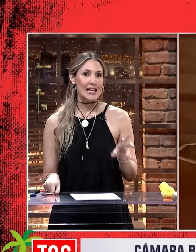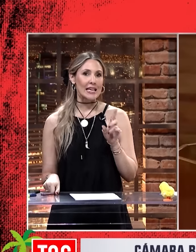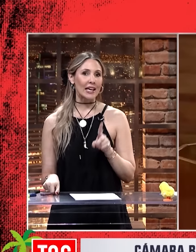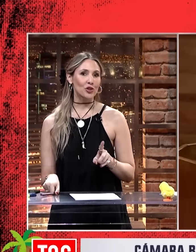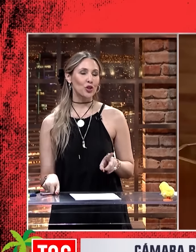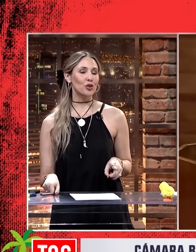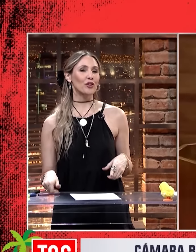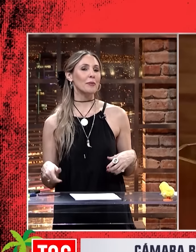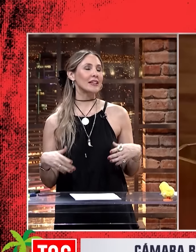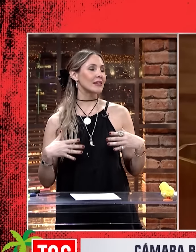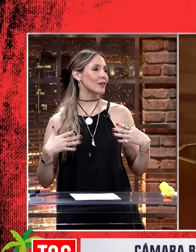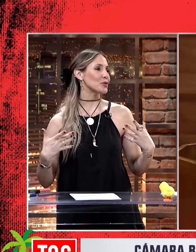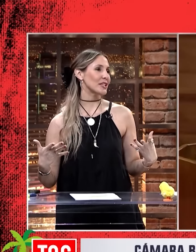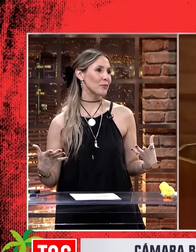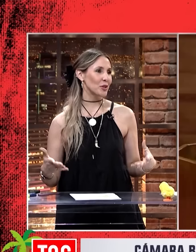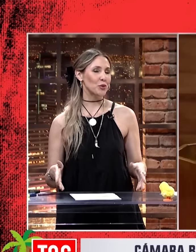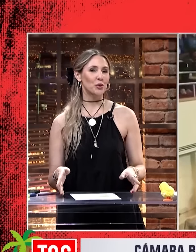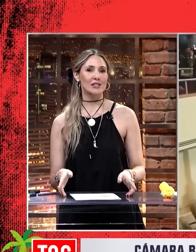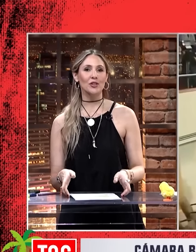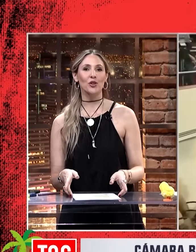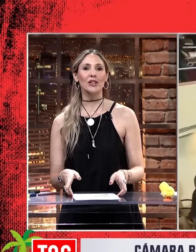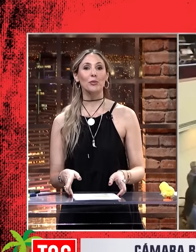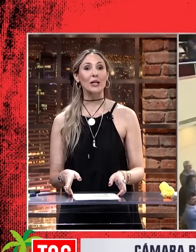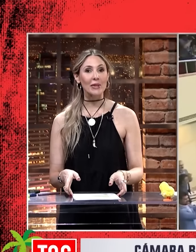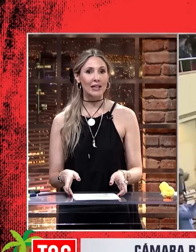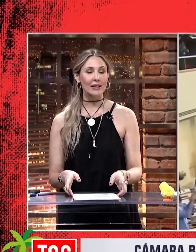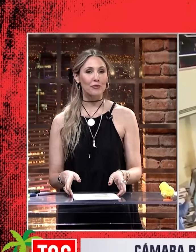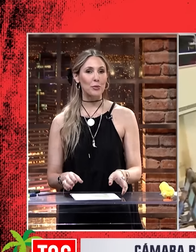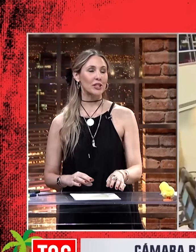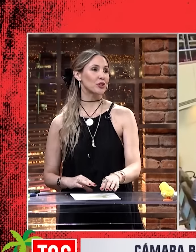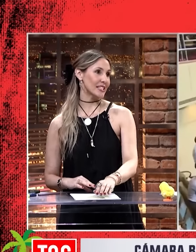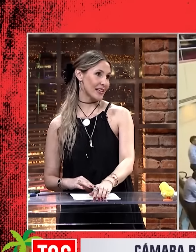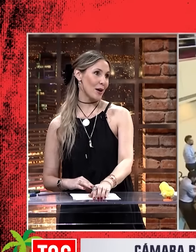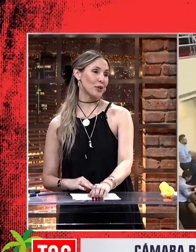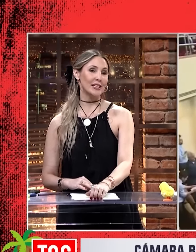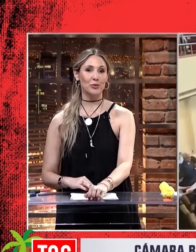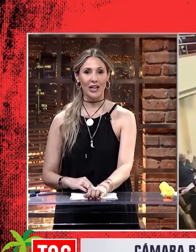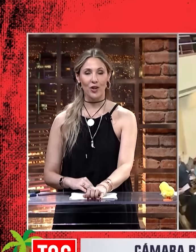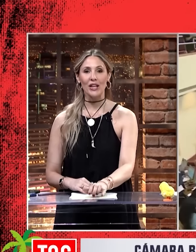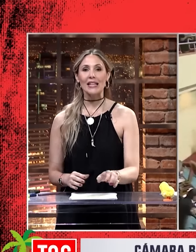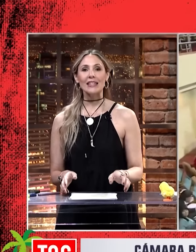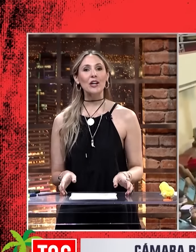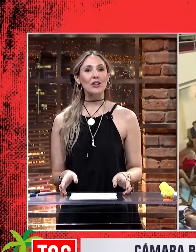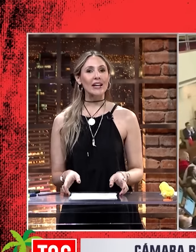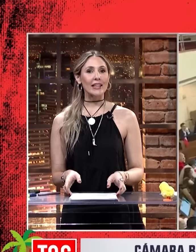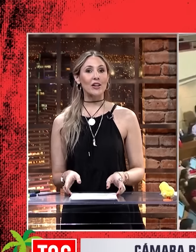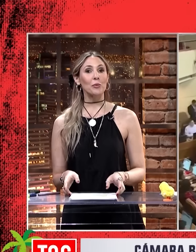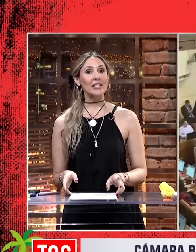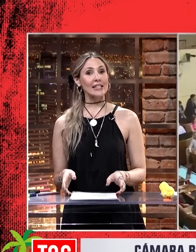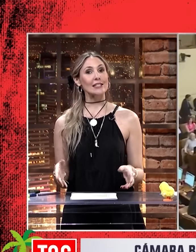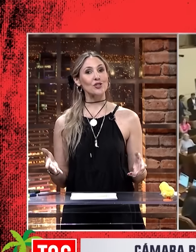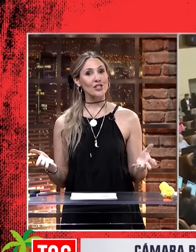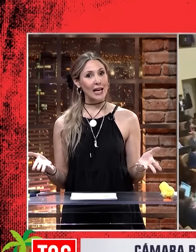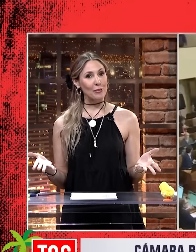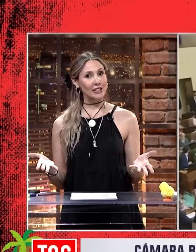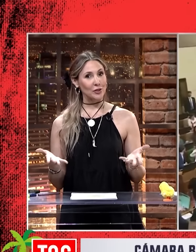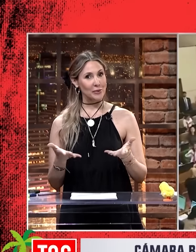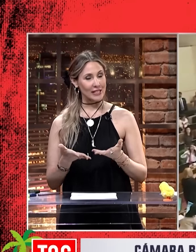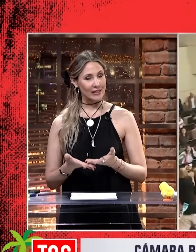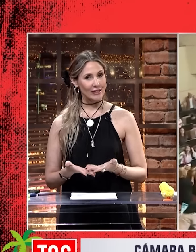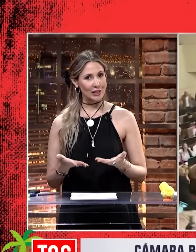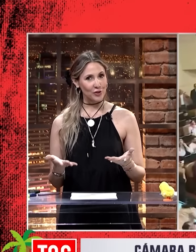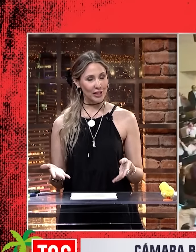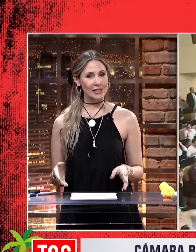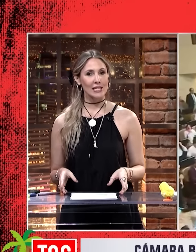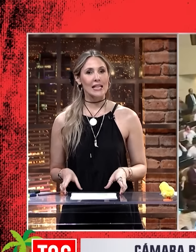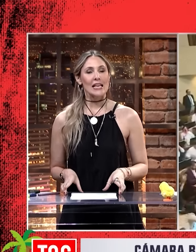pensiones. Es. Y esto, obviamente, como siempre, no estuvo exento de polémica y fue protagonizada por el diputado Diego Ibáñez de Convergencia Social, partido del